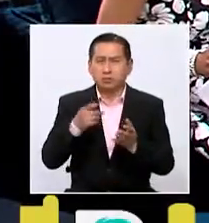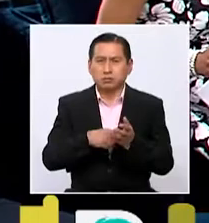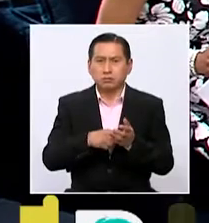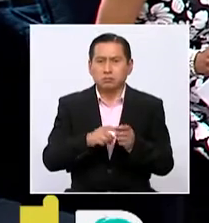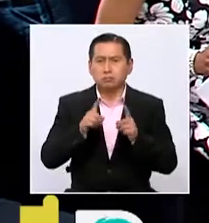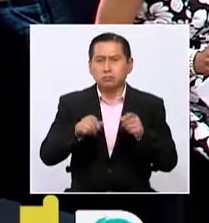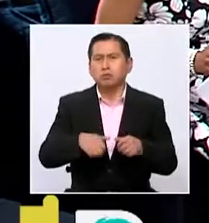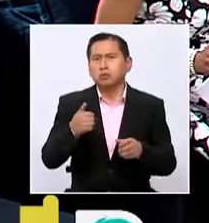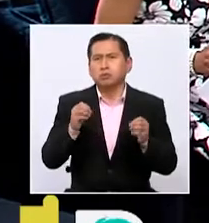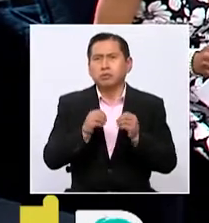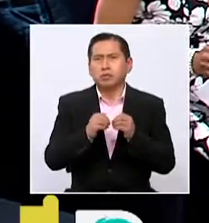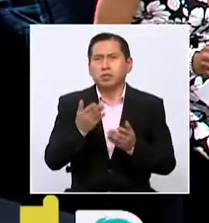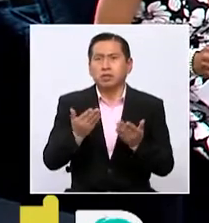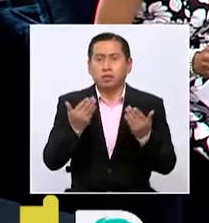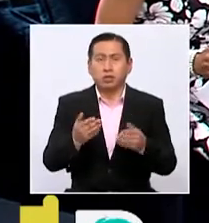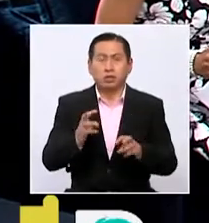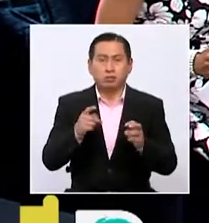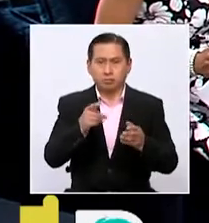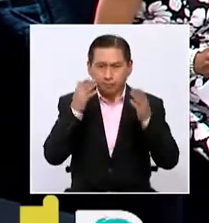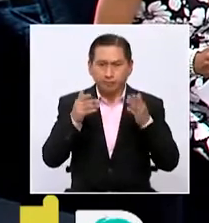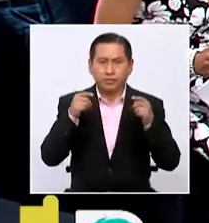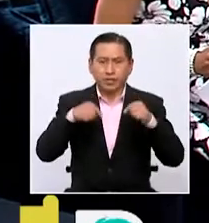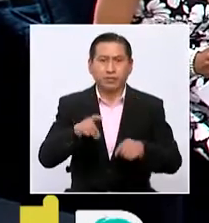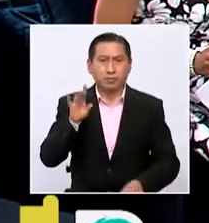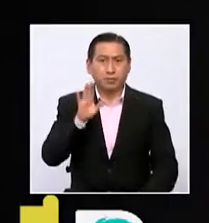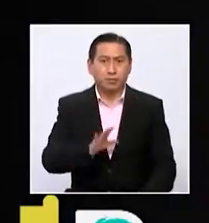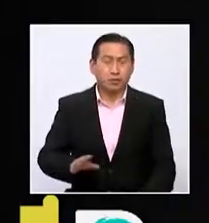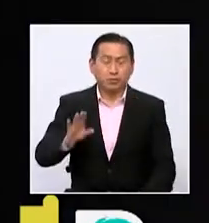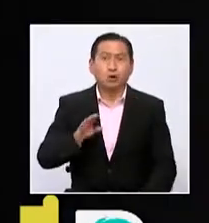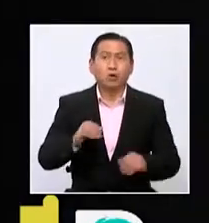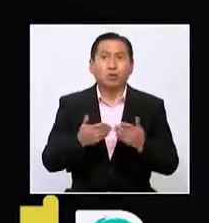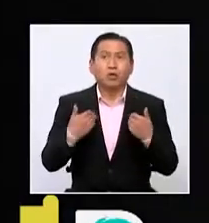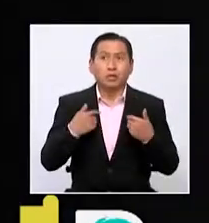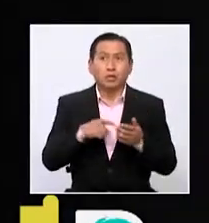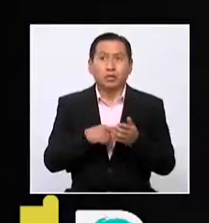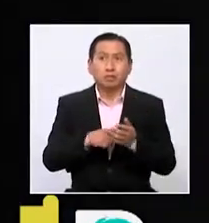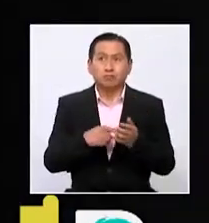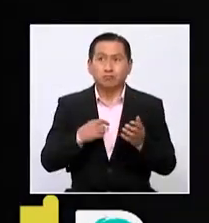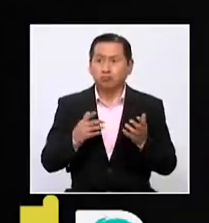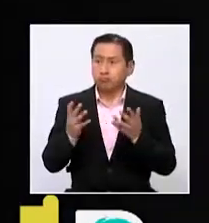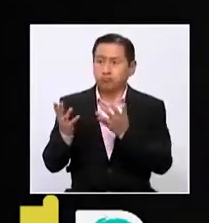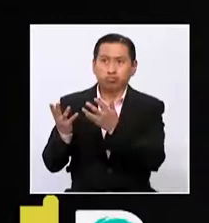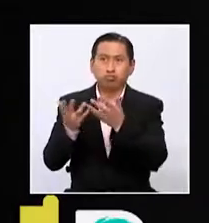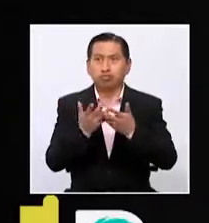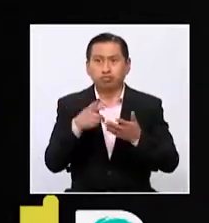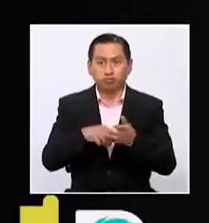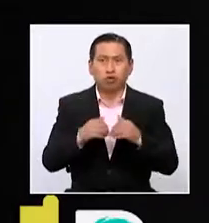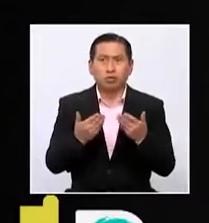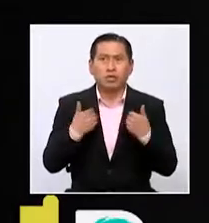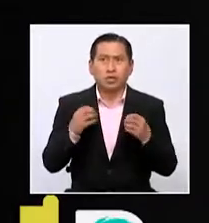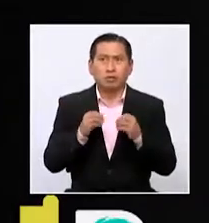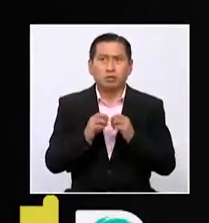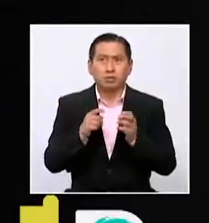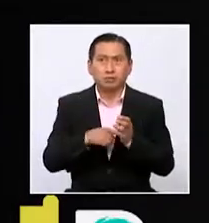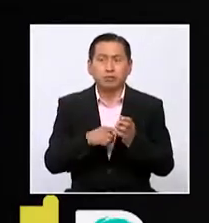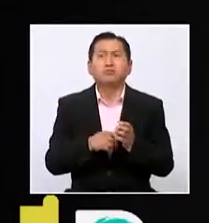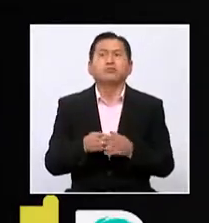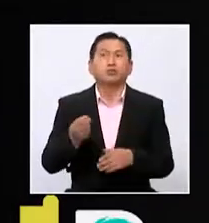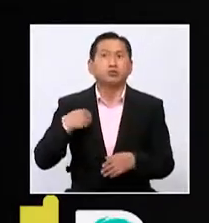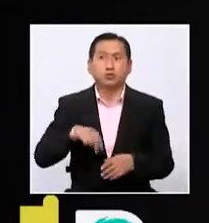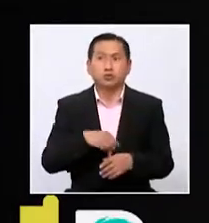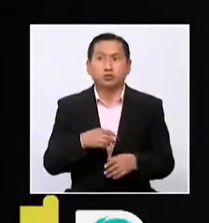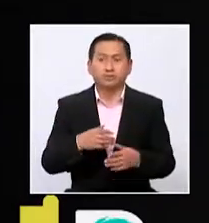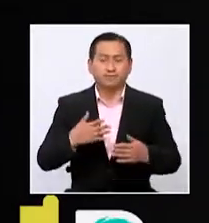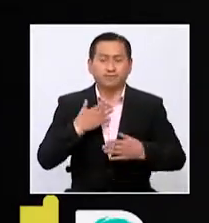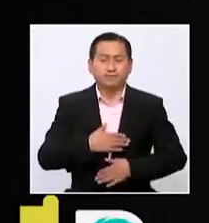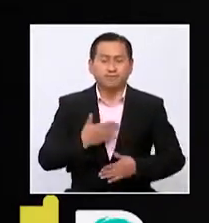próximas preguntas, vamos a entrar ya de lleno en lo que sucede acá en Bolivia y de cómo también enlazarnos con las producciones que vamos a estar disfrutando,